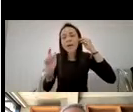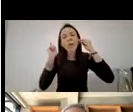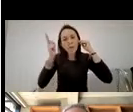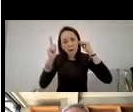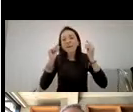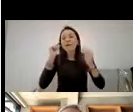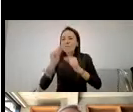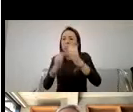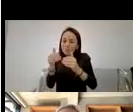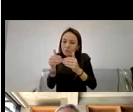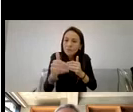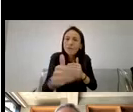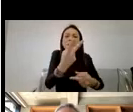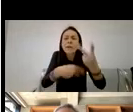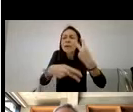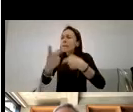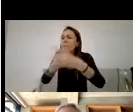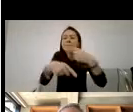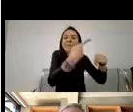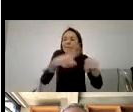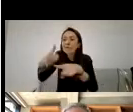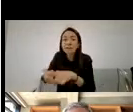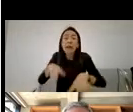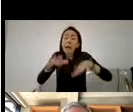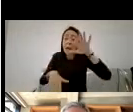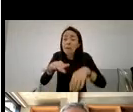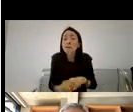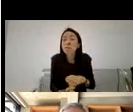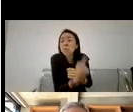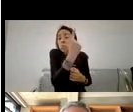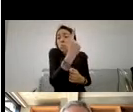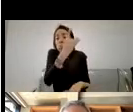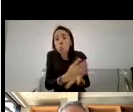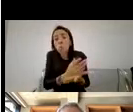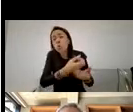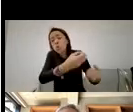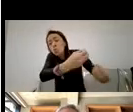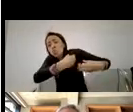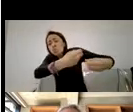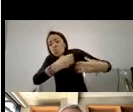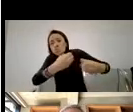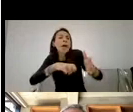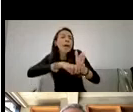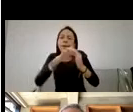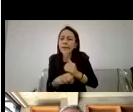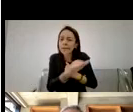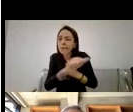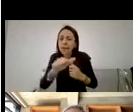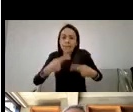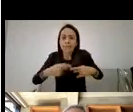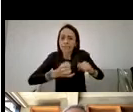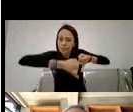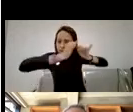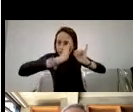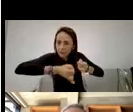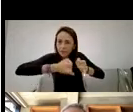si dependemos solamente de una fuente de ingresos, en este caso los donativos de personas físicas, y este es el